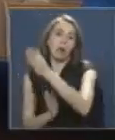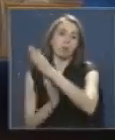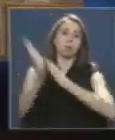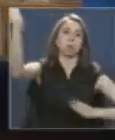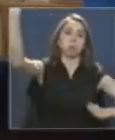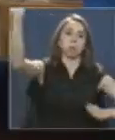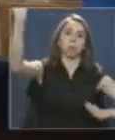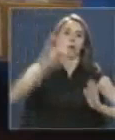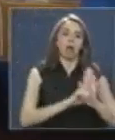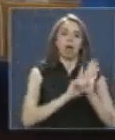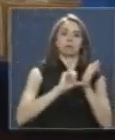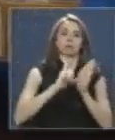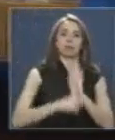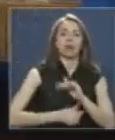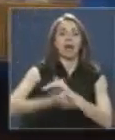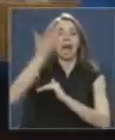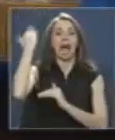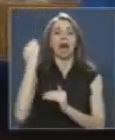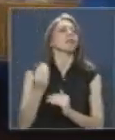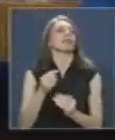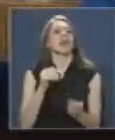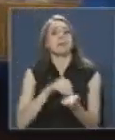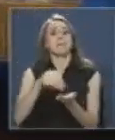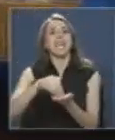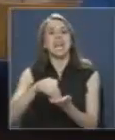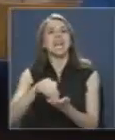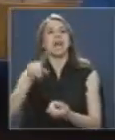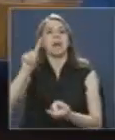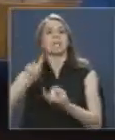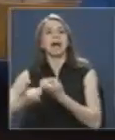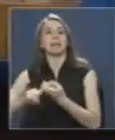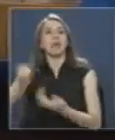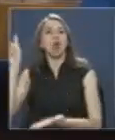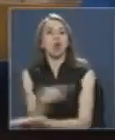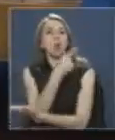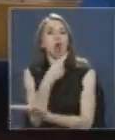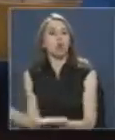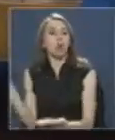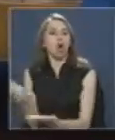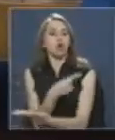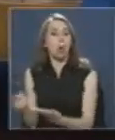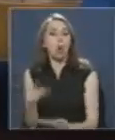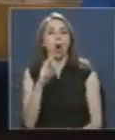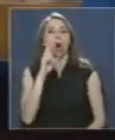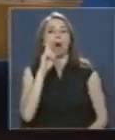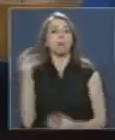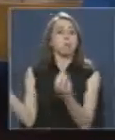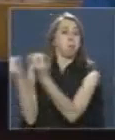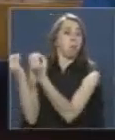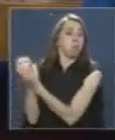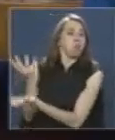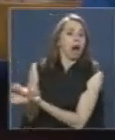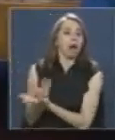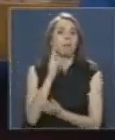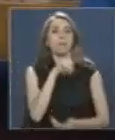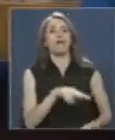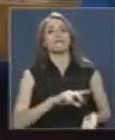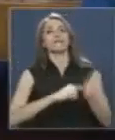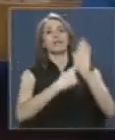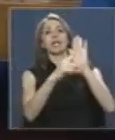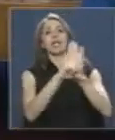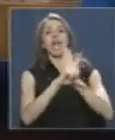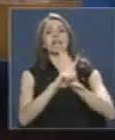había cientos de miles de nulidades, logramos por fin la ley de divorcio. Para no hablar